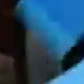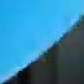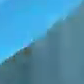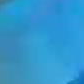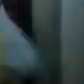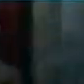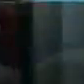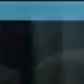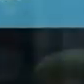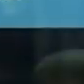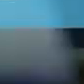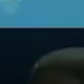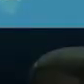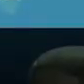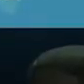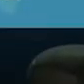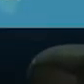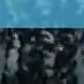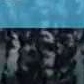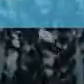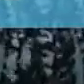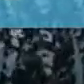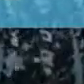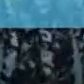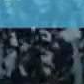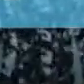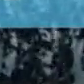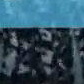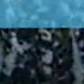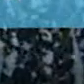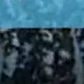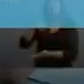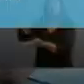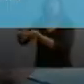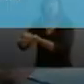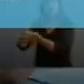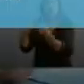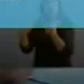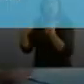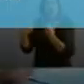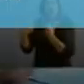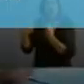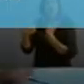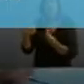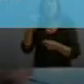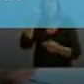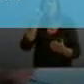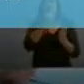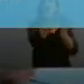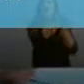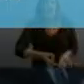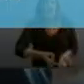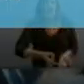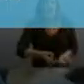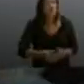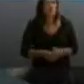Cristina Fernández de Kirchner anunció el envío al Parlamento de un conjunto de proyectos de ley para democratizar la justicia al inaugurar el 131 periodo de sesiones